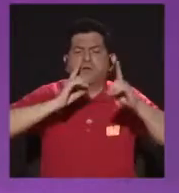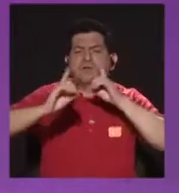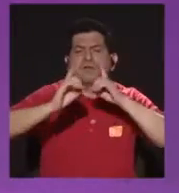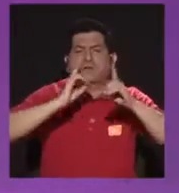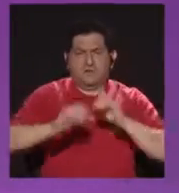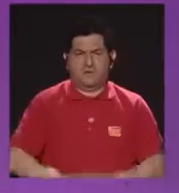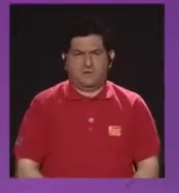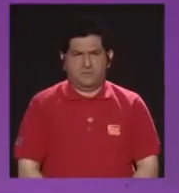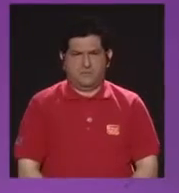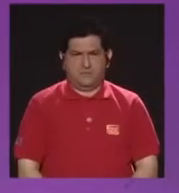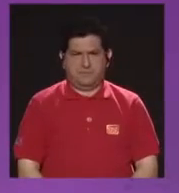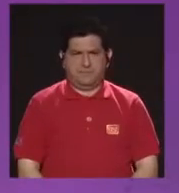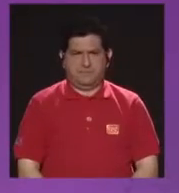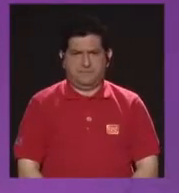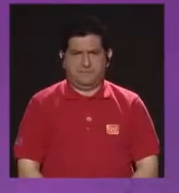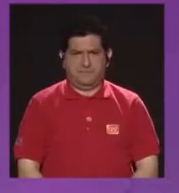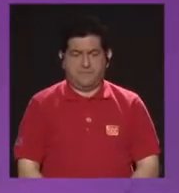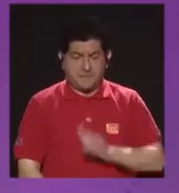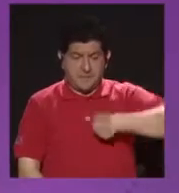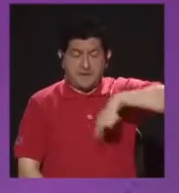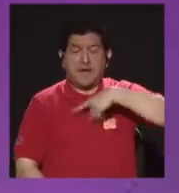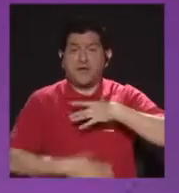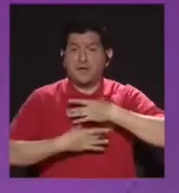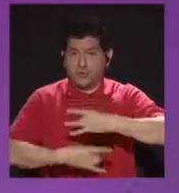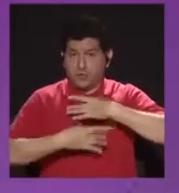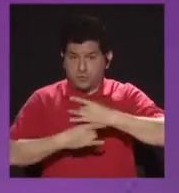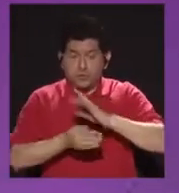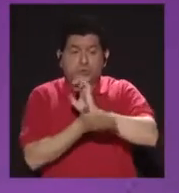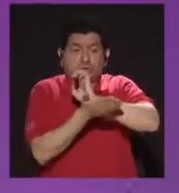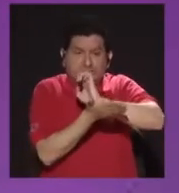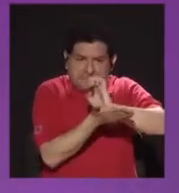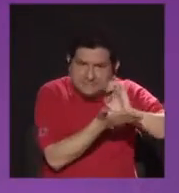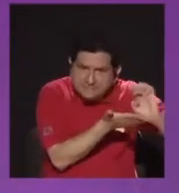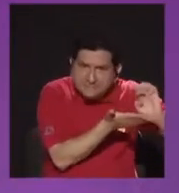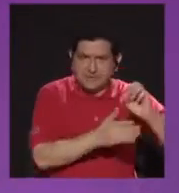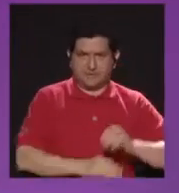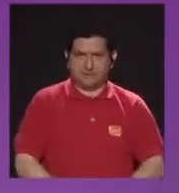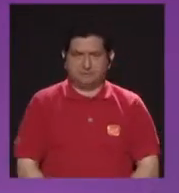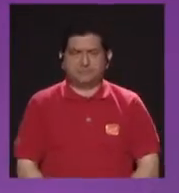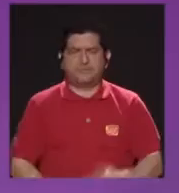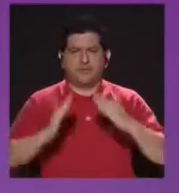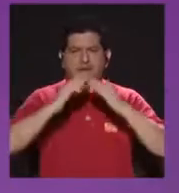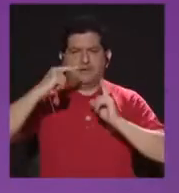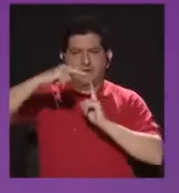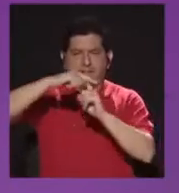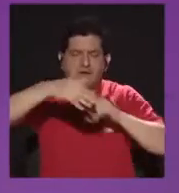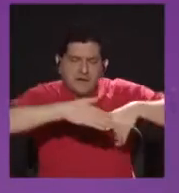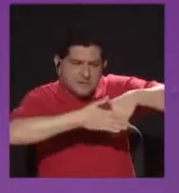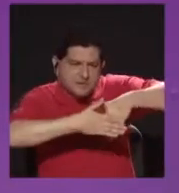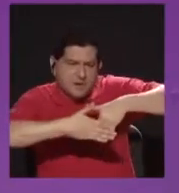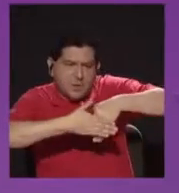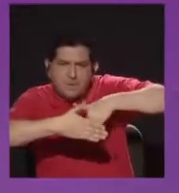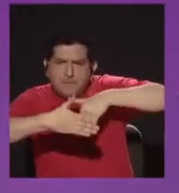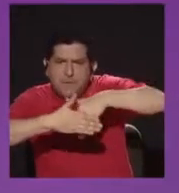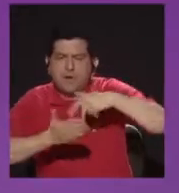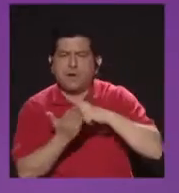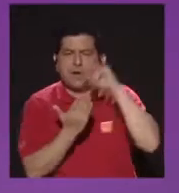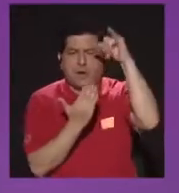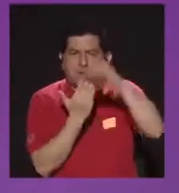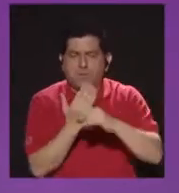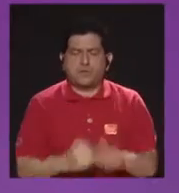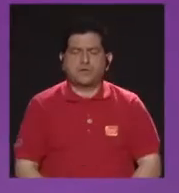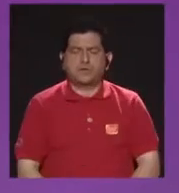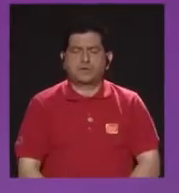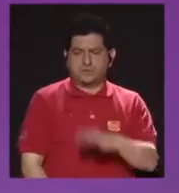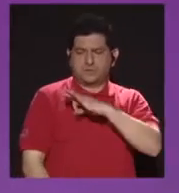porque lo que más nos interesa a nosotros es evitar que la iglesia construya los proyectos a